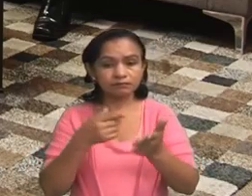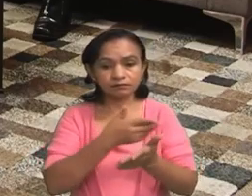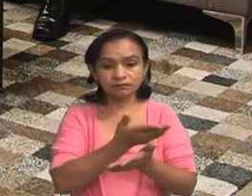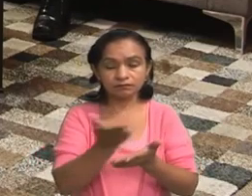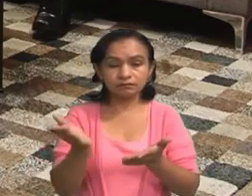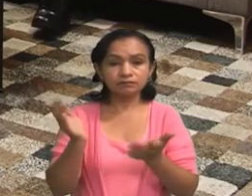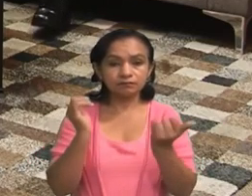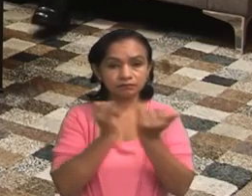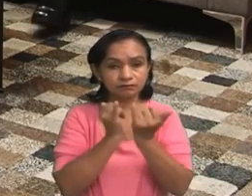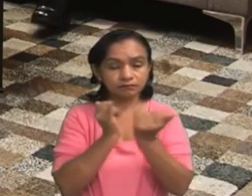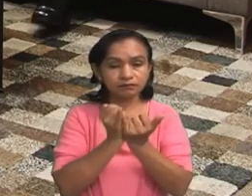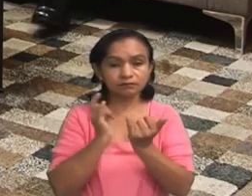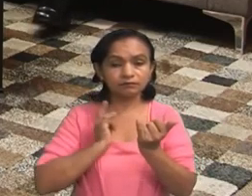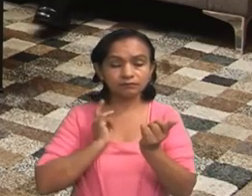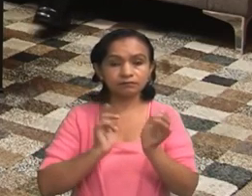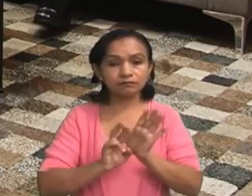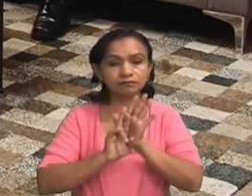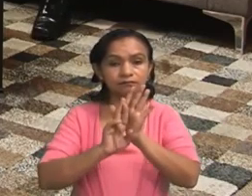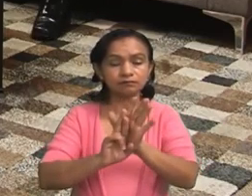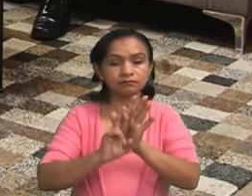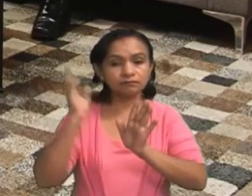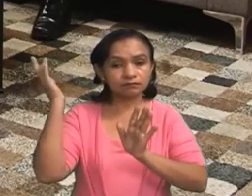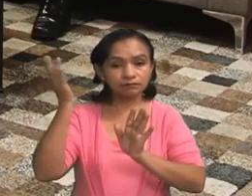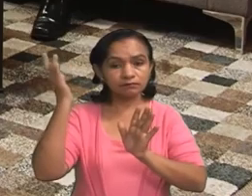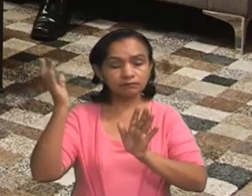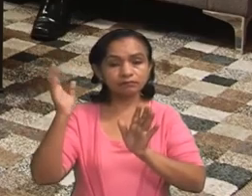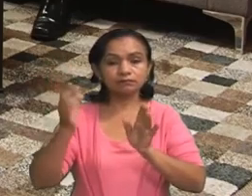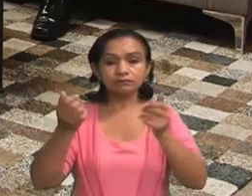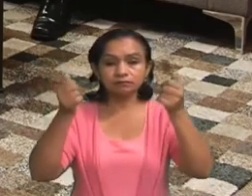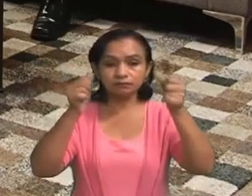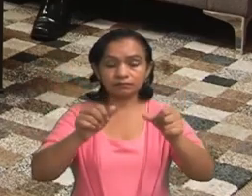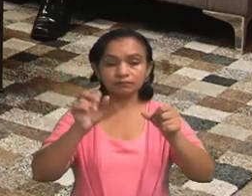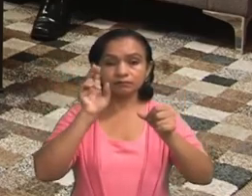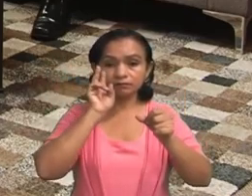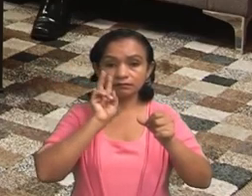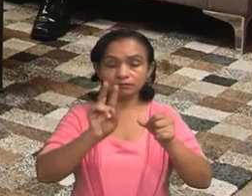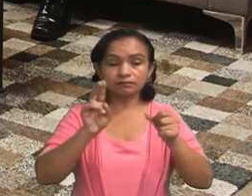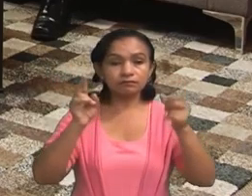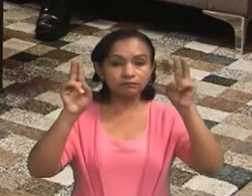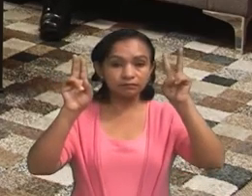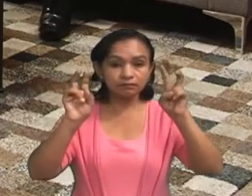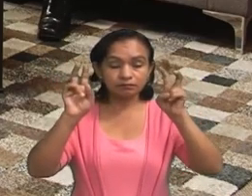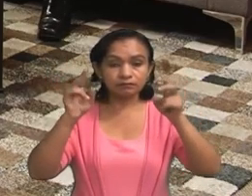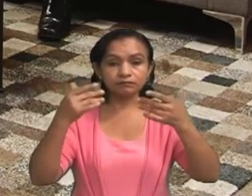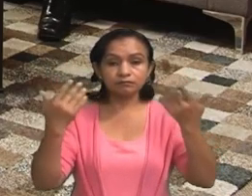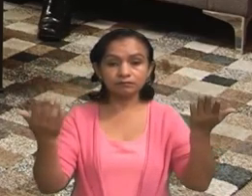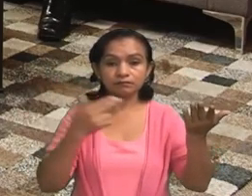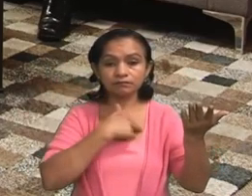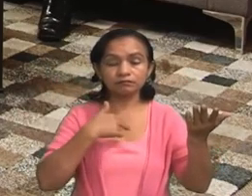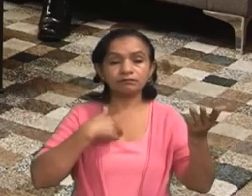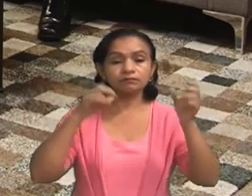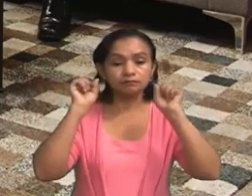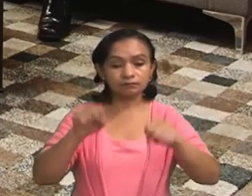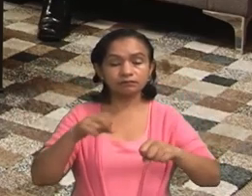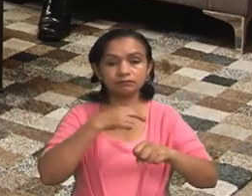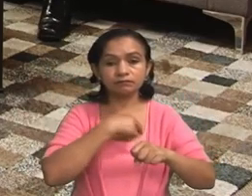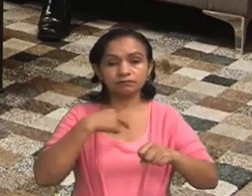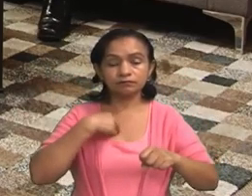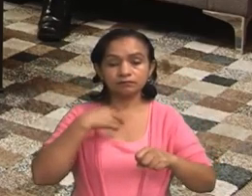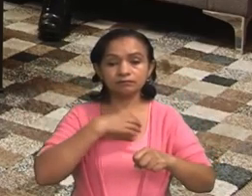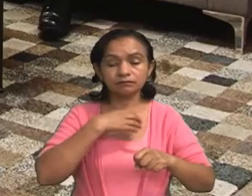también estos resultados del Congreso le establece algunas pistas, algún marco, claro, de lo que ellos pudieran hacer en